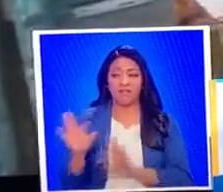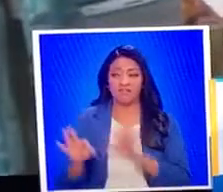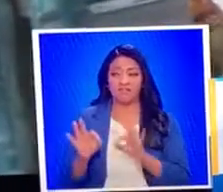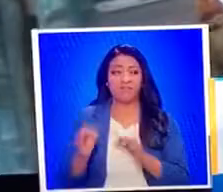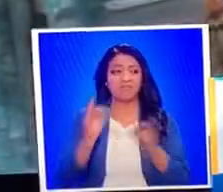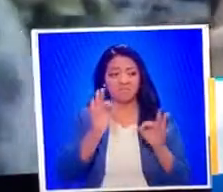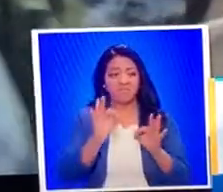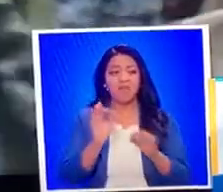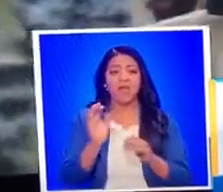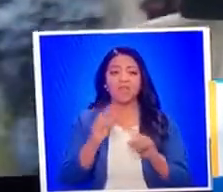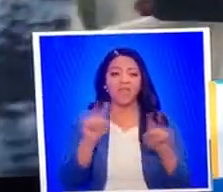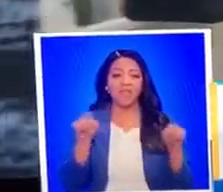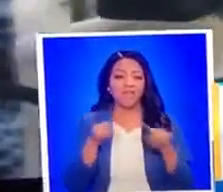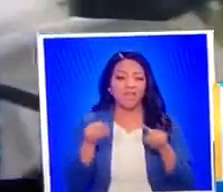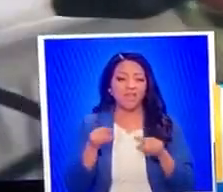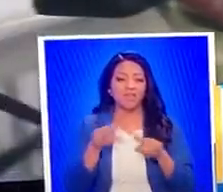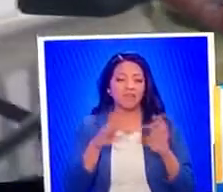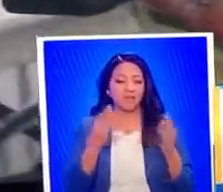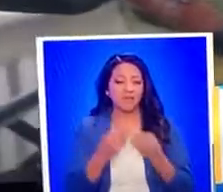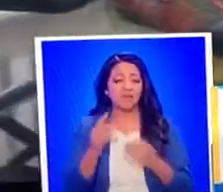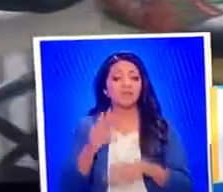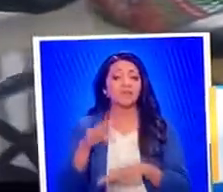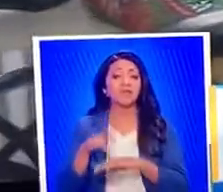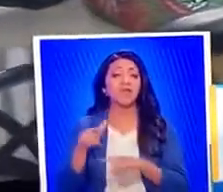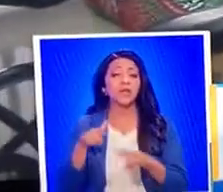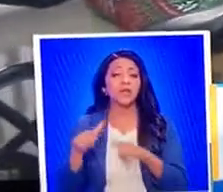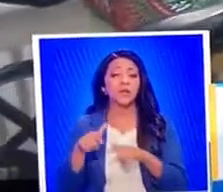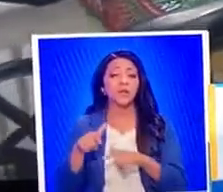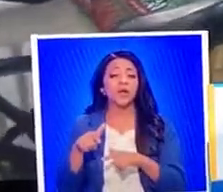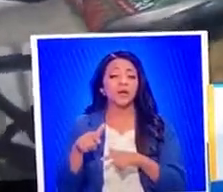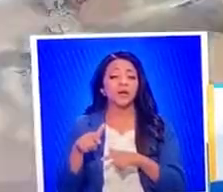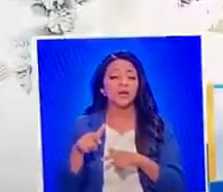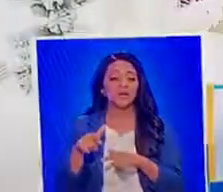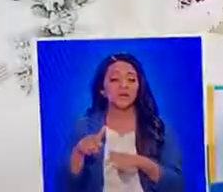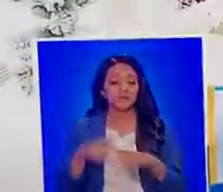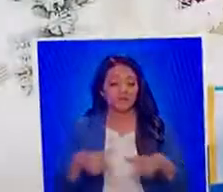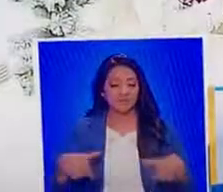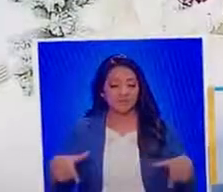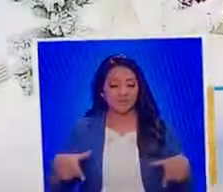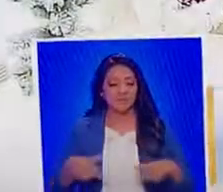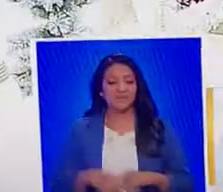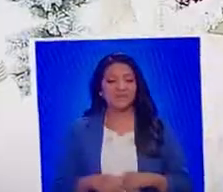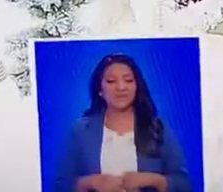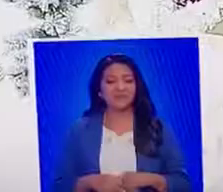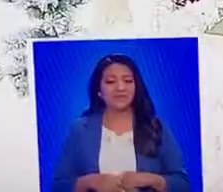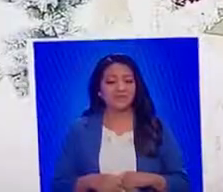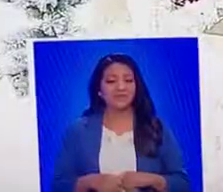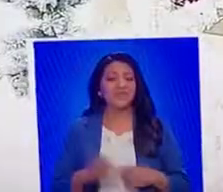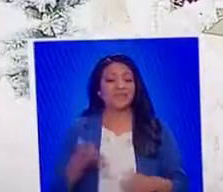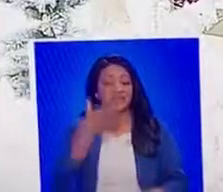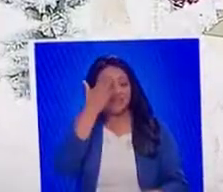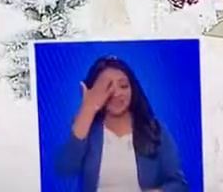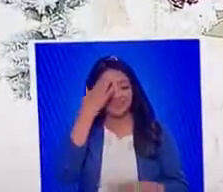en esta Navidad. La cita es este fin de semana en la Deportiva Cumbayá. Así que ya sabe,